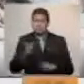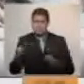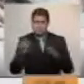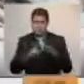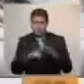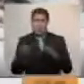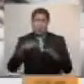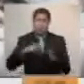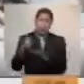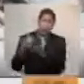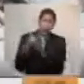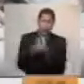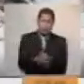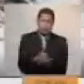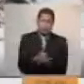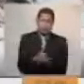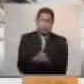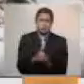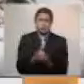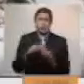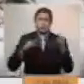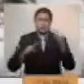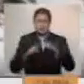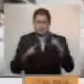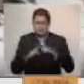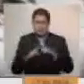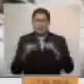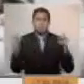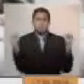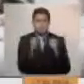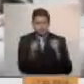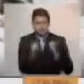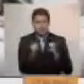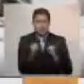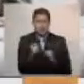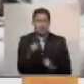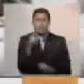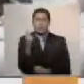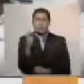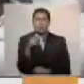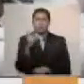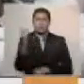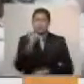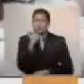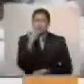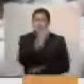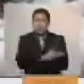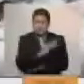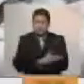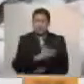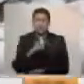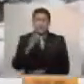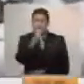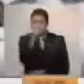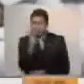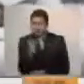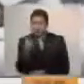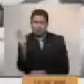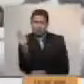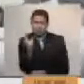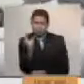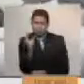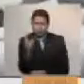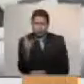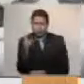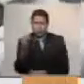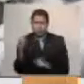también puede ayudar para los estados Táchira y el estado Mérida, los estados que son fronterizos, los estados cercanos a la frontera con Colombia. Sabemos